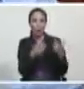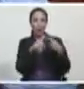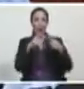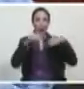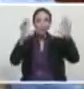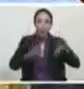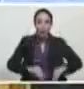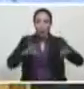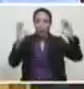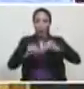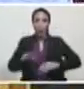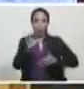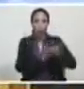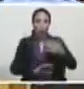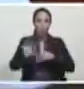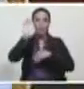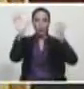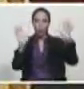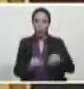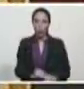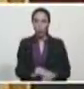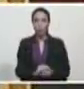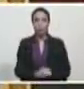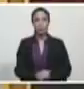¿Por qué? ¿Por qué? Preguntémonos bien.